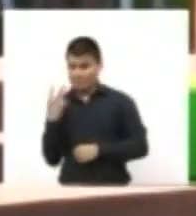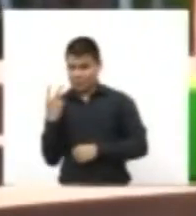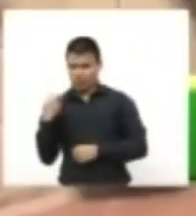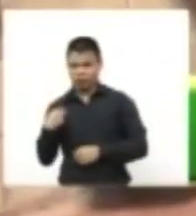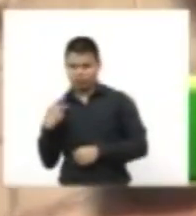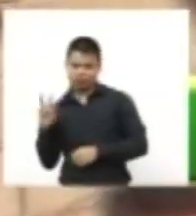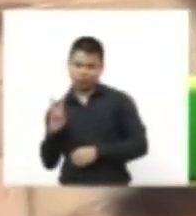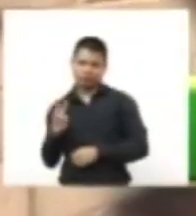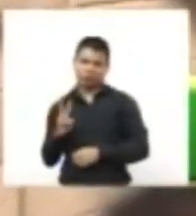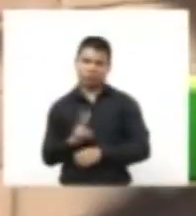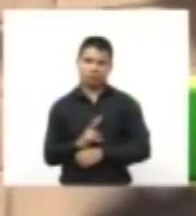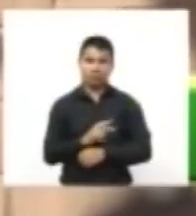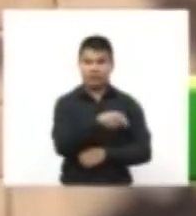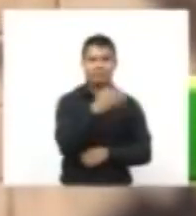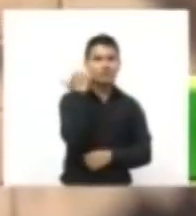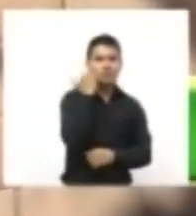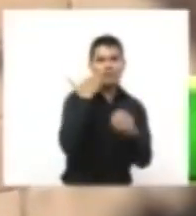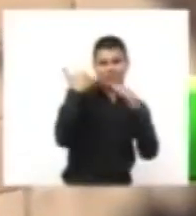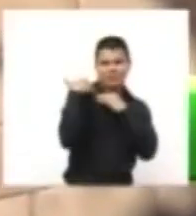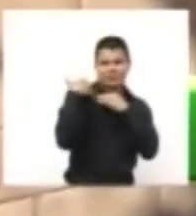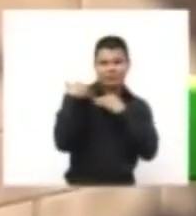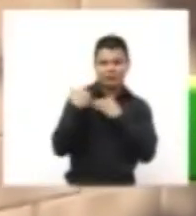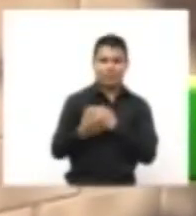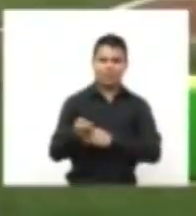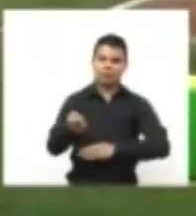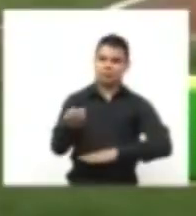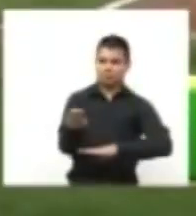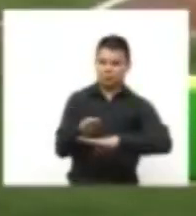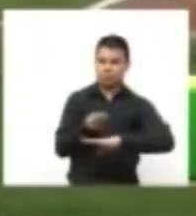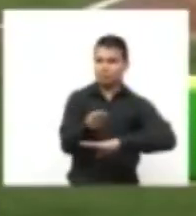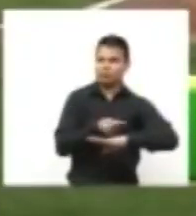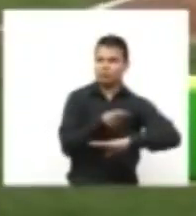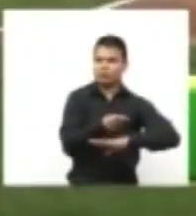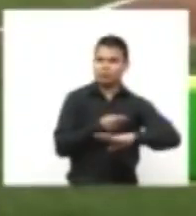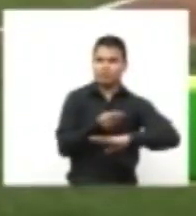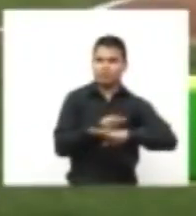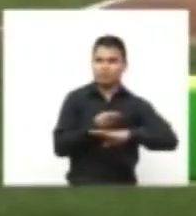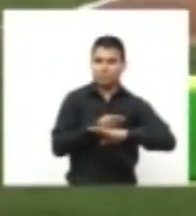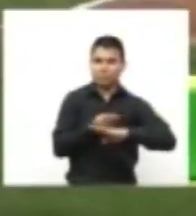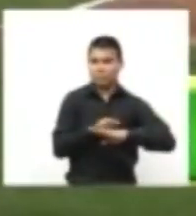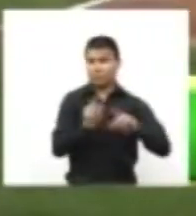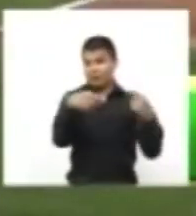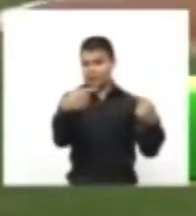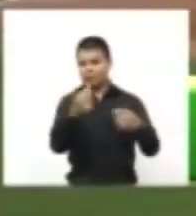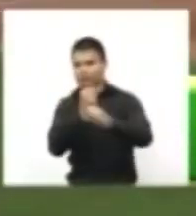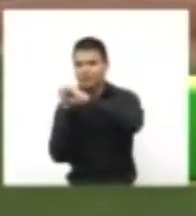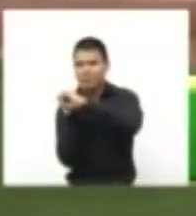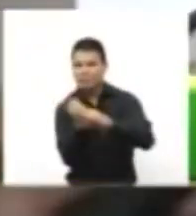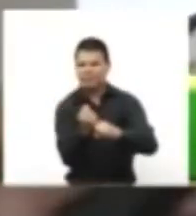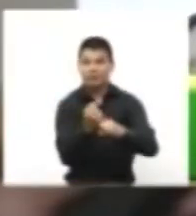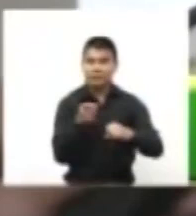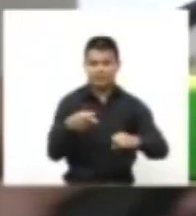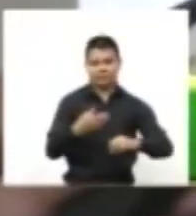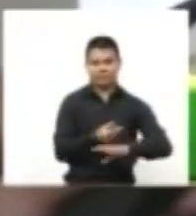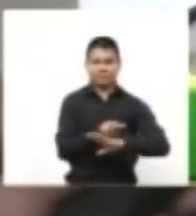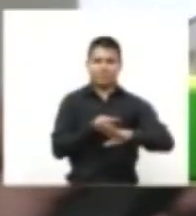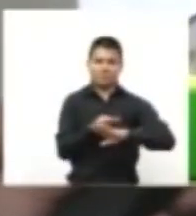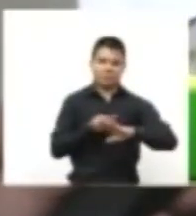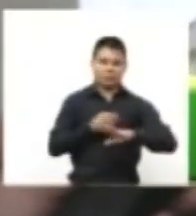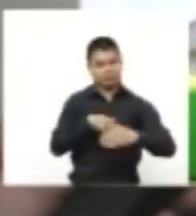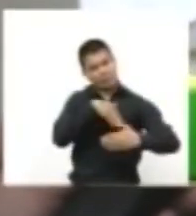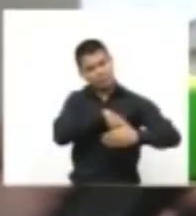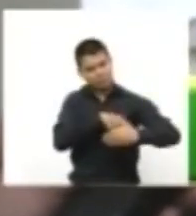a la mujer responsable de recibir el producido de la taquilla durante el partido de los Leones de Montería y Tigres de Sincelejo. Sale del